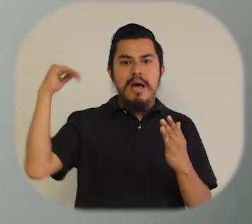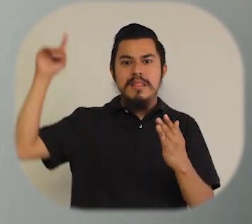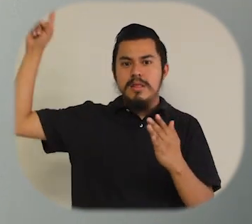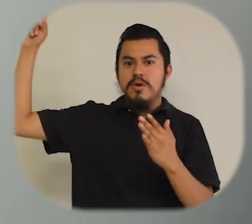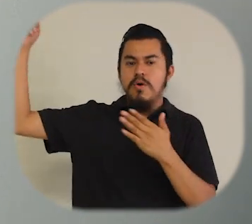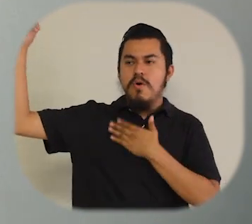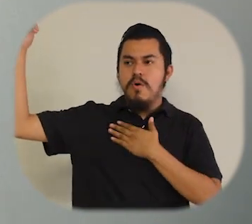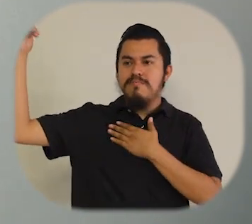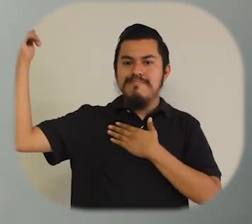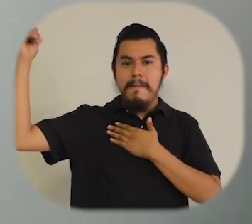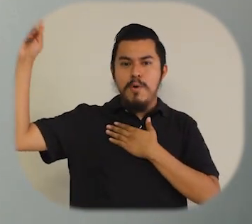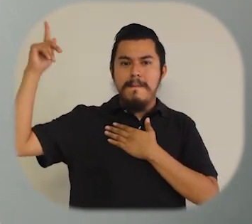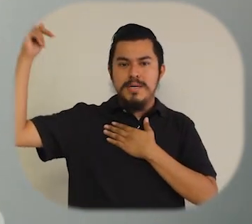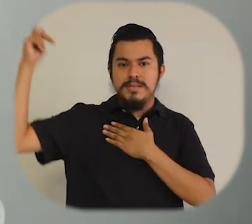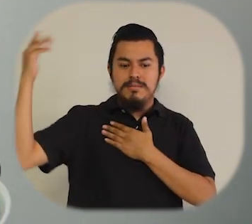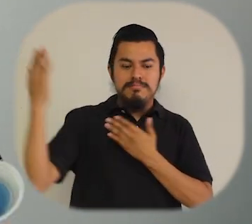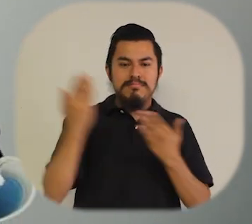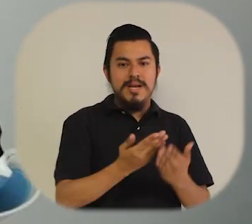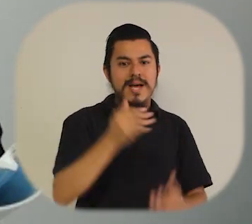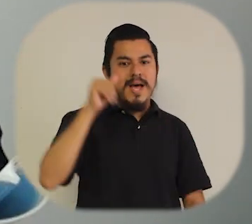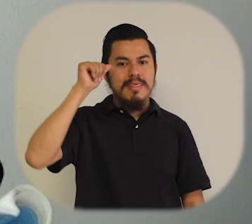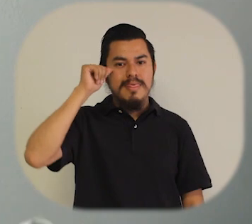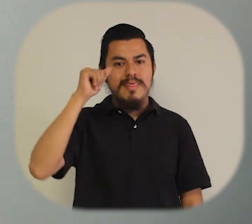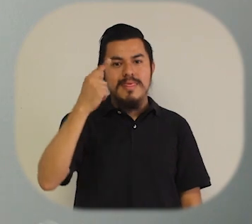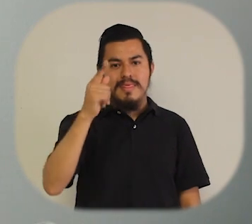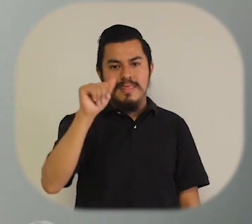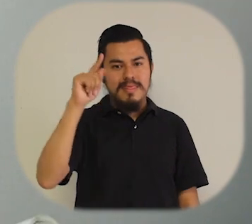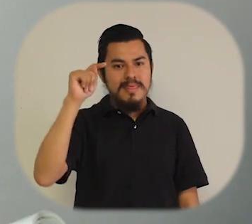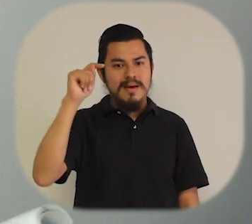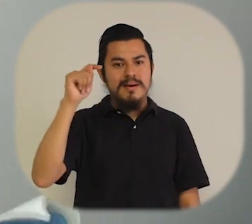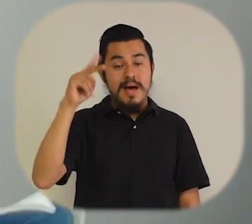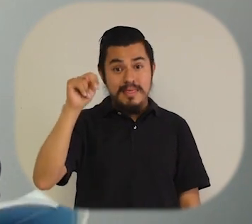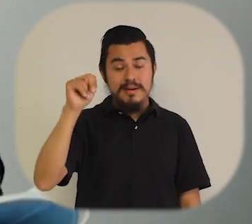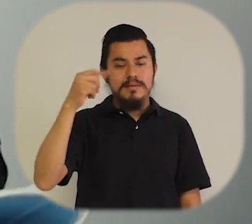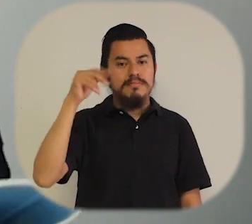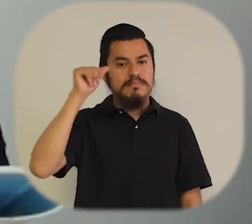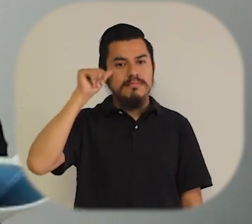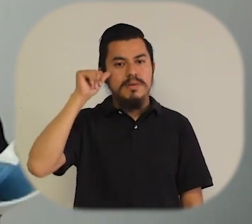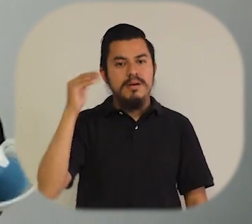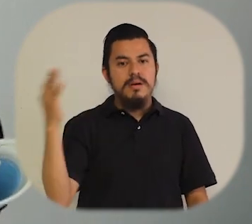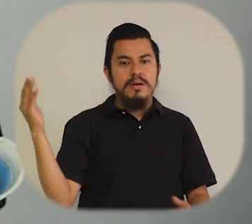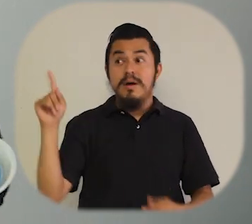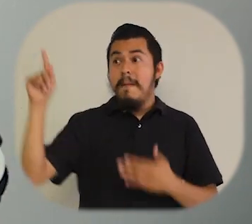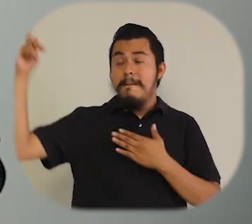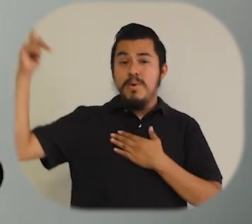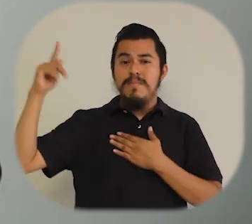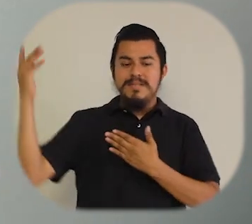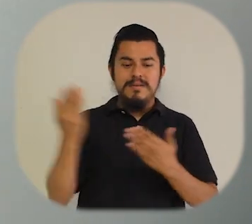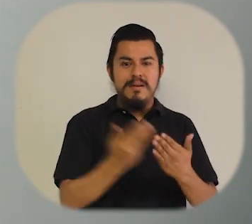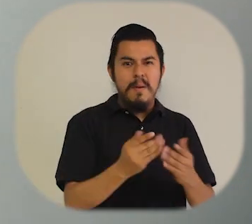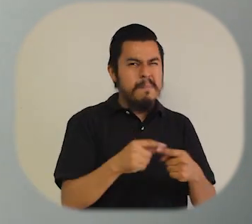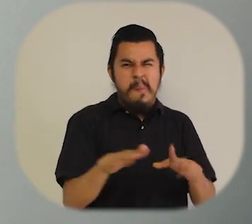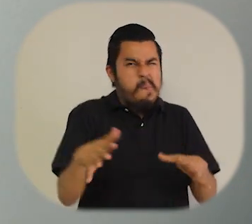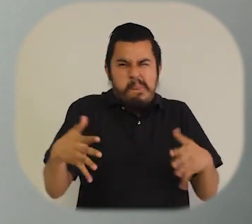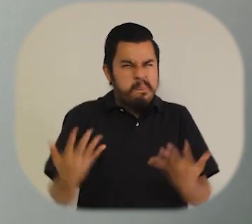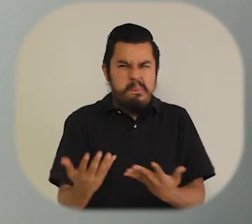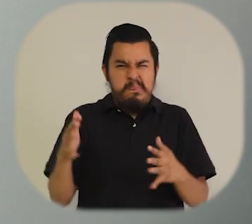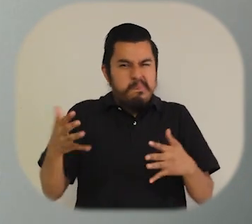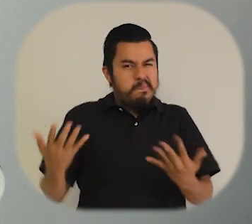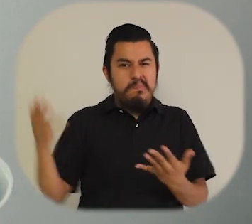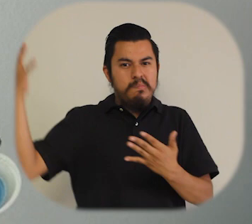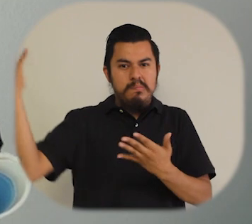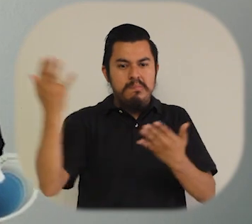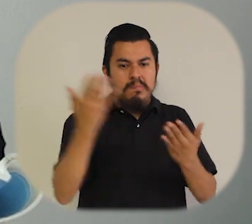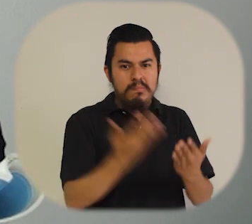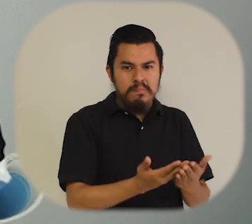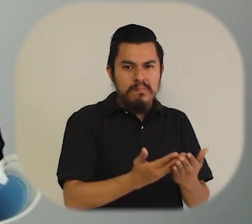Ese mismo hecho es una bendición. Pero, ¿por qué nos dio este pacto? En Jeremías 11:4, nosotros vemos